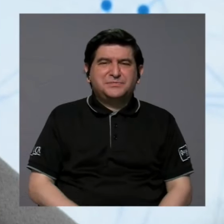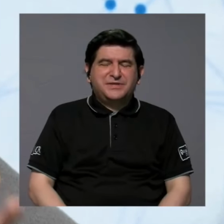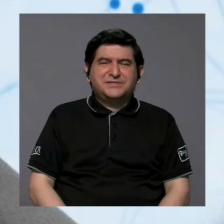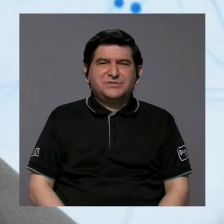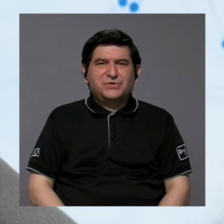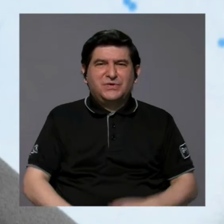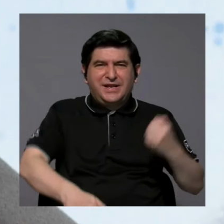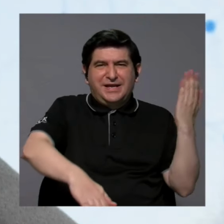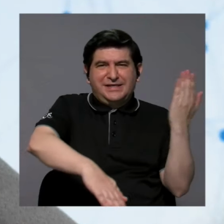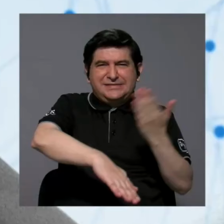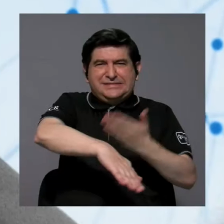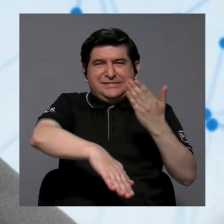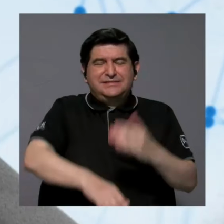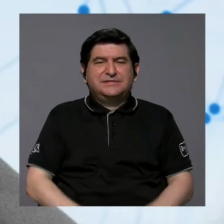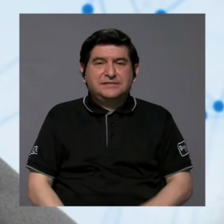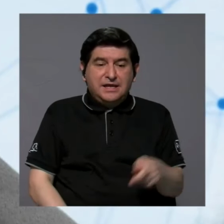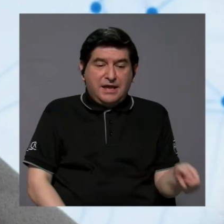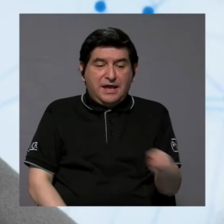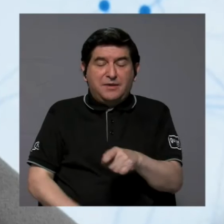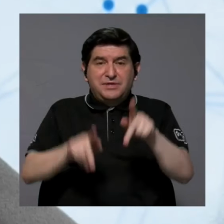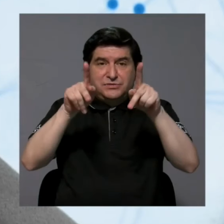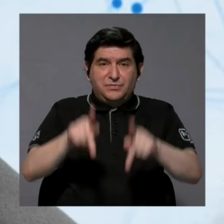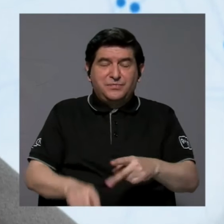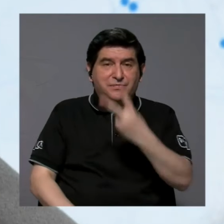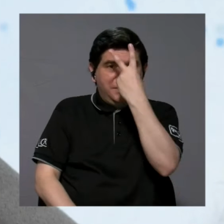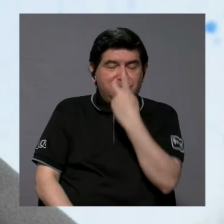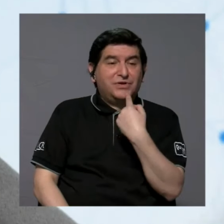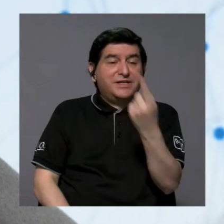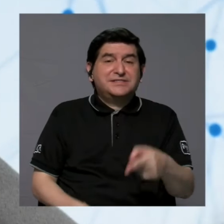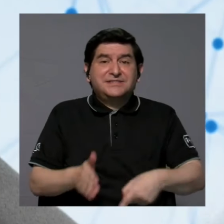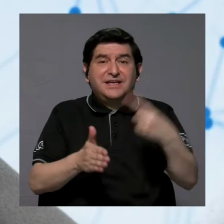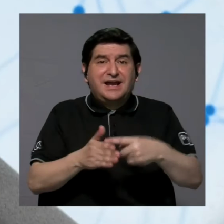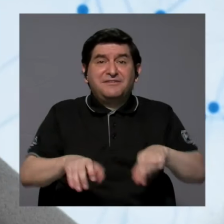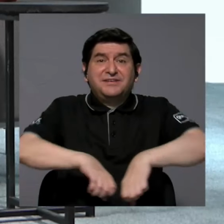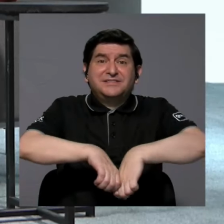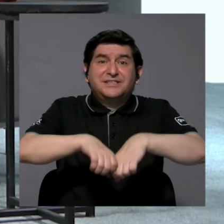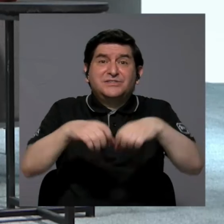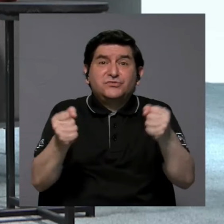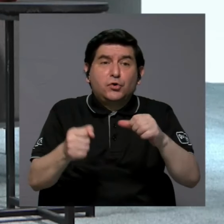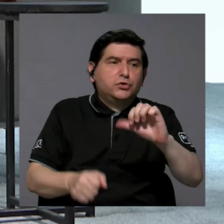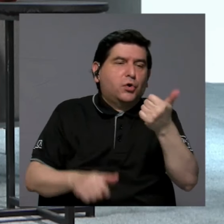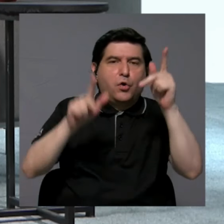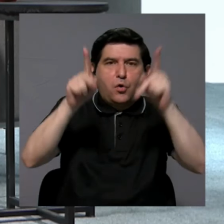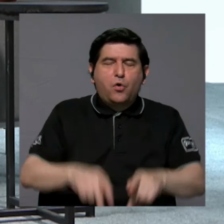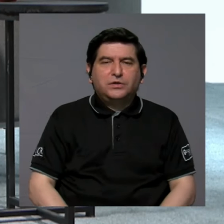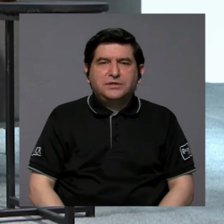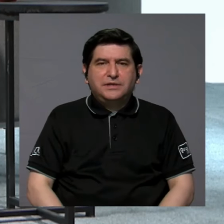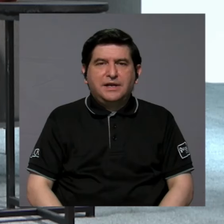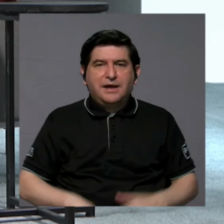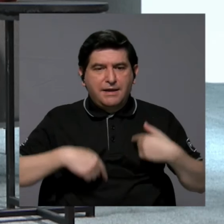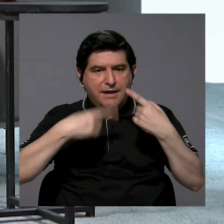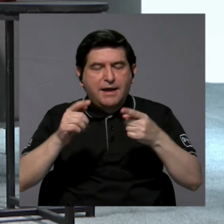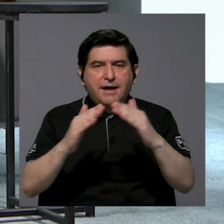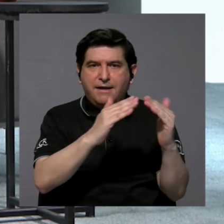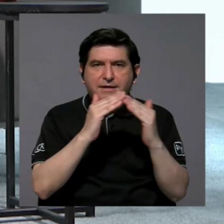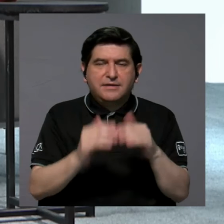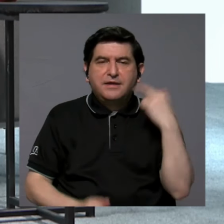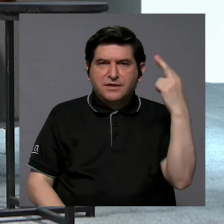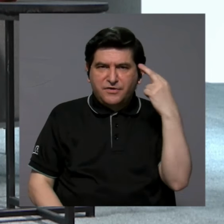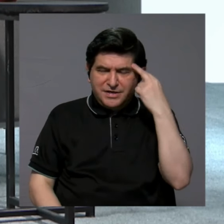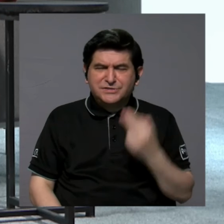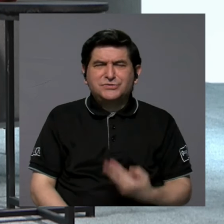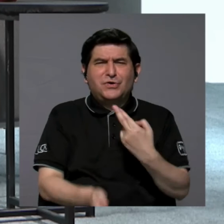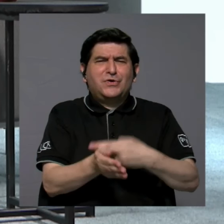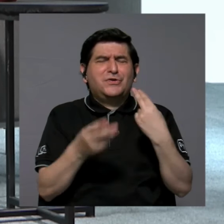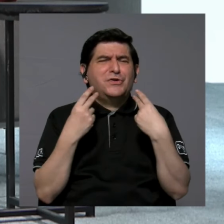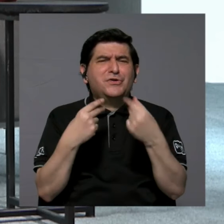Personas que lastiman, por ejemplo, el bastón de las personas ciegas. Nos comentaban cómo a veces se lo han roto cuando están circulando por la ciudad por